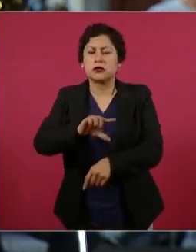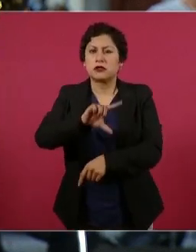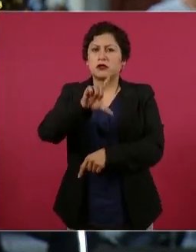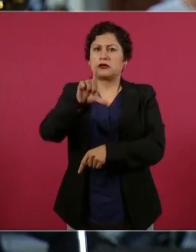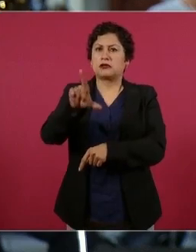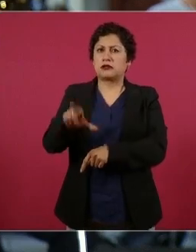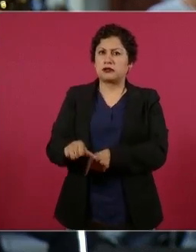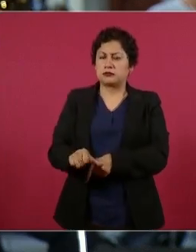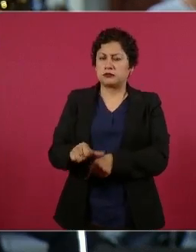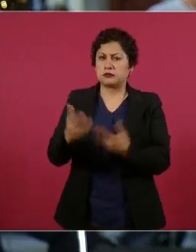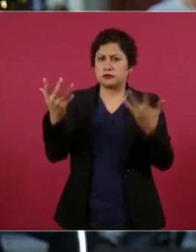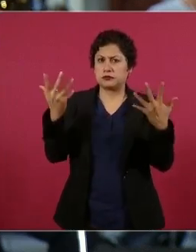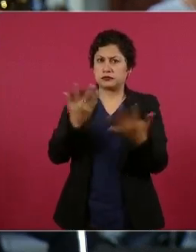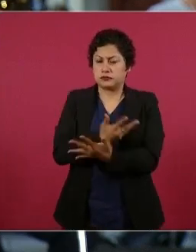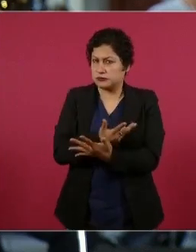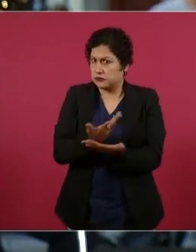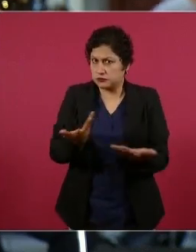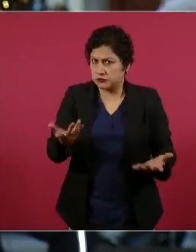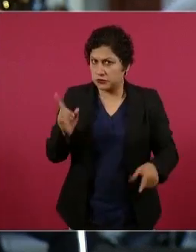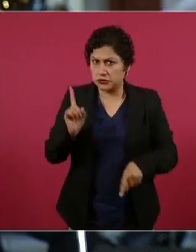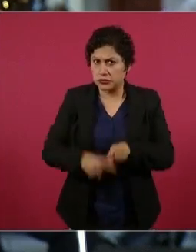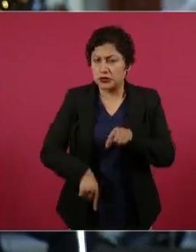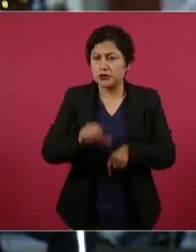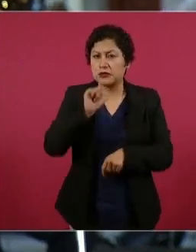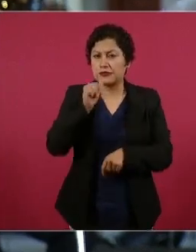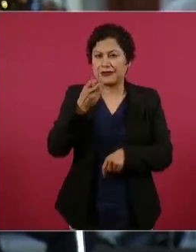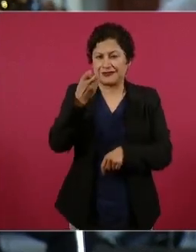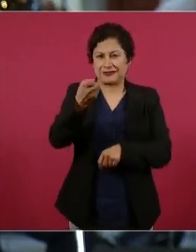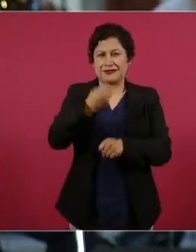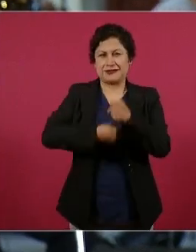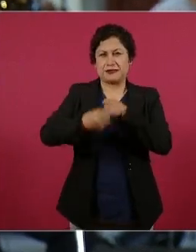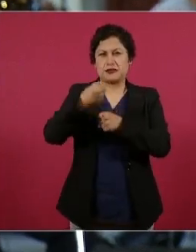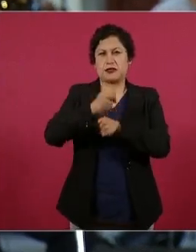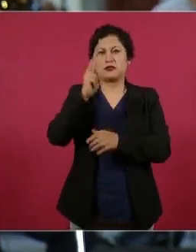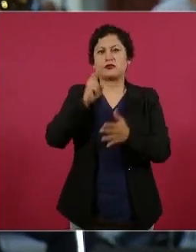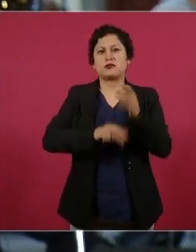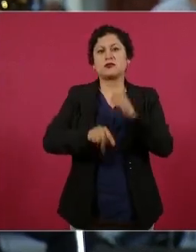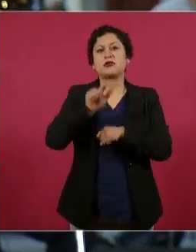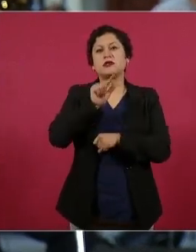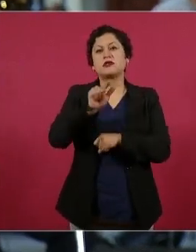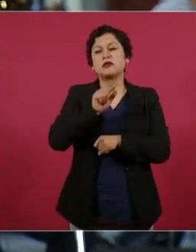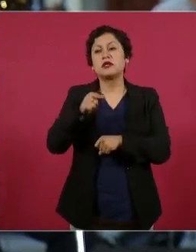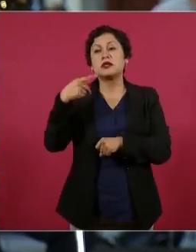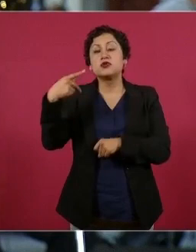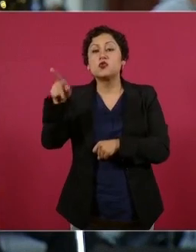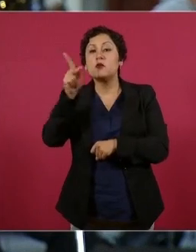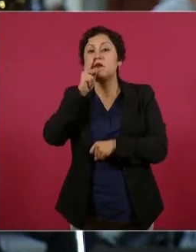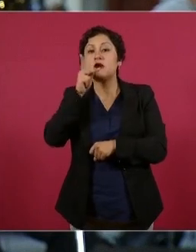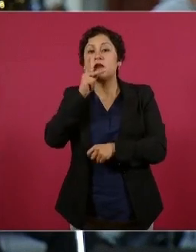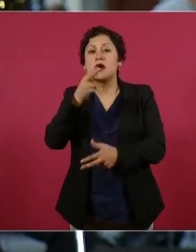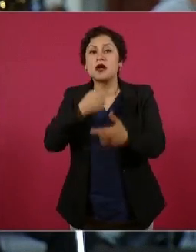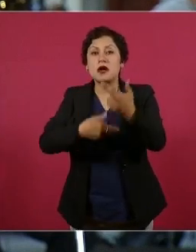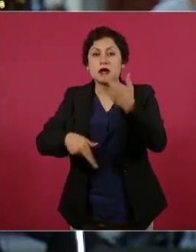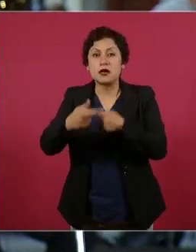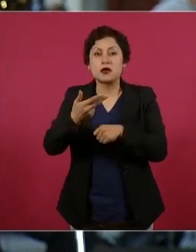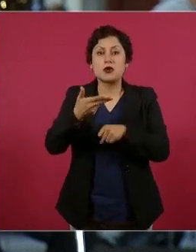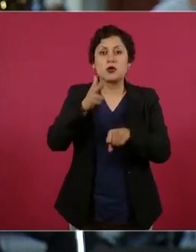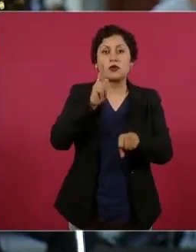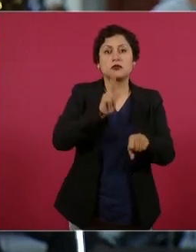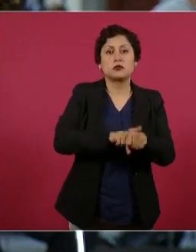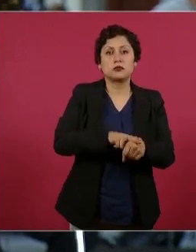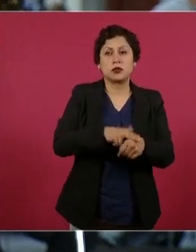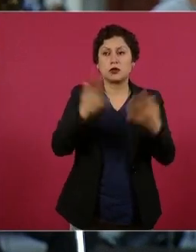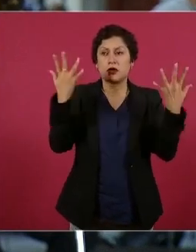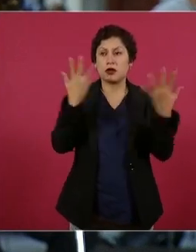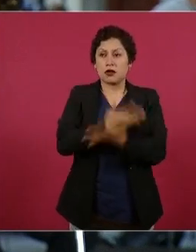regresa al hospital, esto fue en el 2017, ¿no? Y regresa al hospital y pues bueno, se dan cuenta que no, y pues bueno,